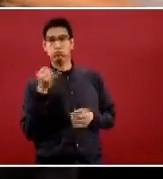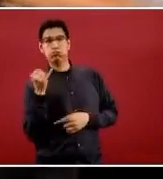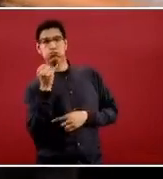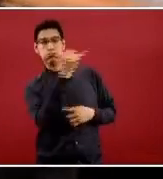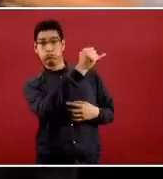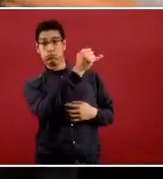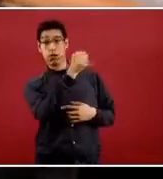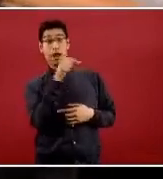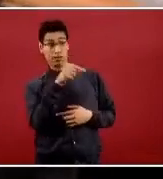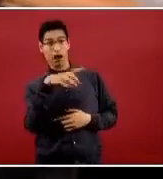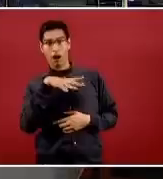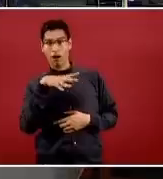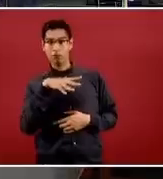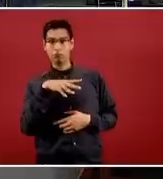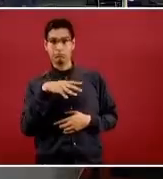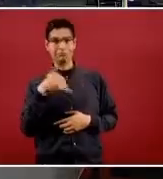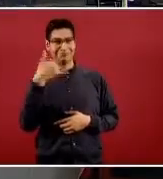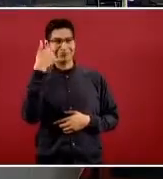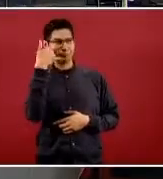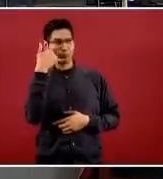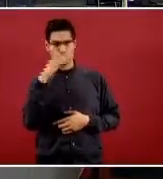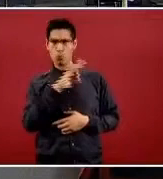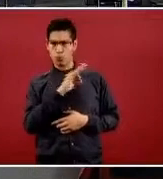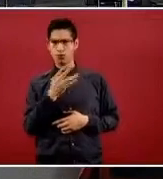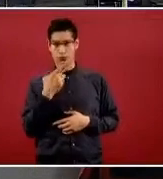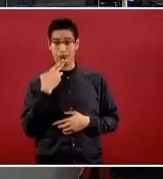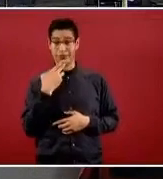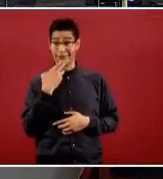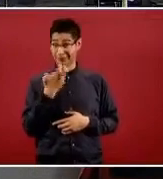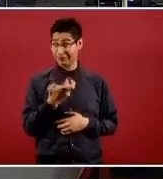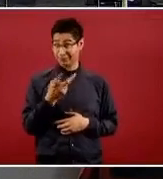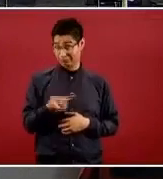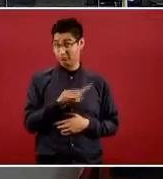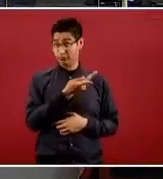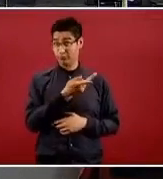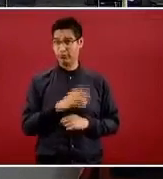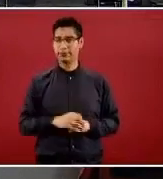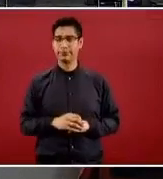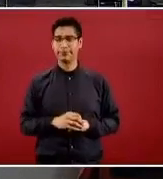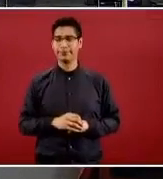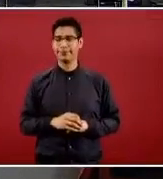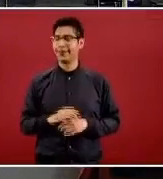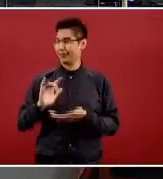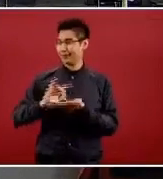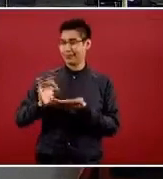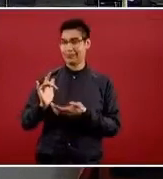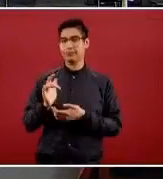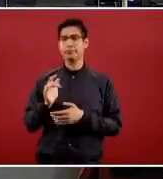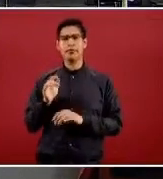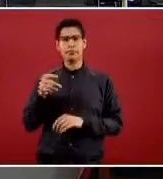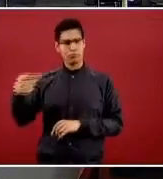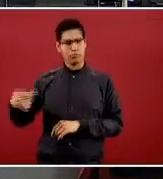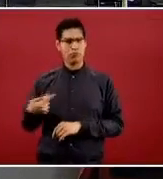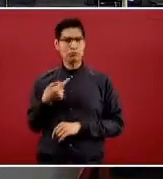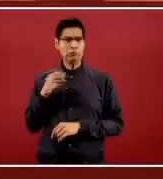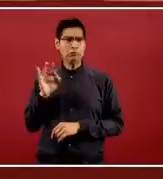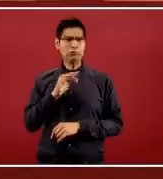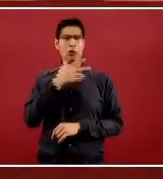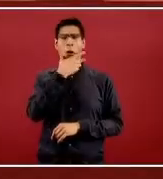un celular. Gracias. Gracias por las preguntas. Sobre este tema del virus y si hombres o mujeres tienen mayor